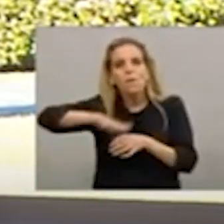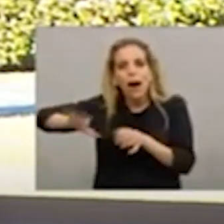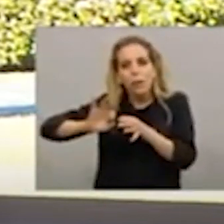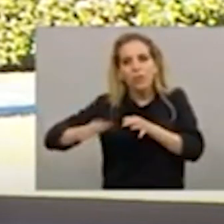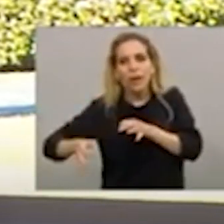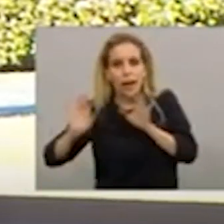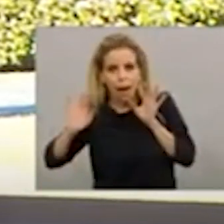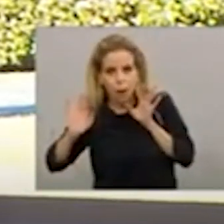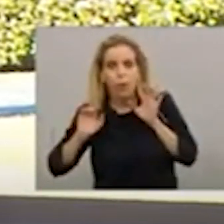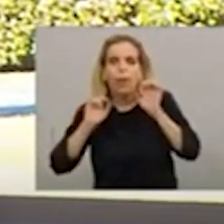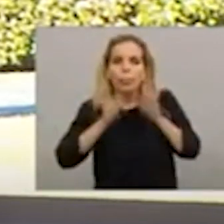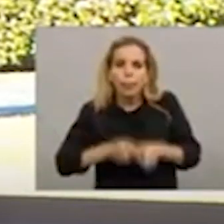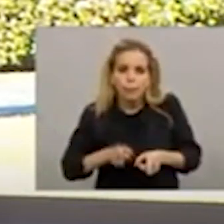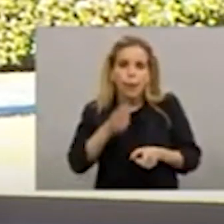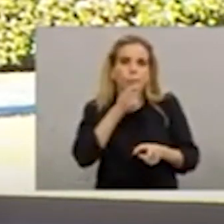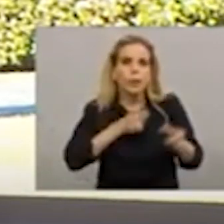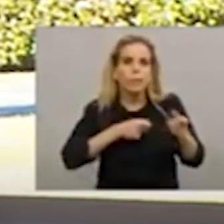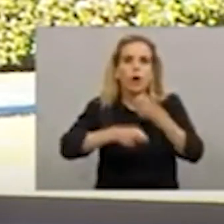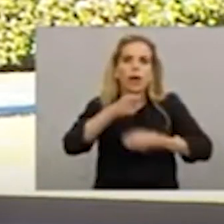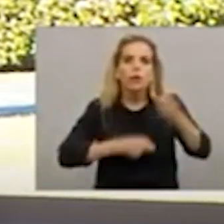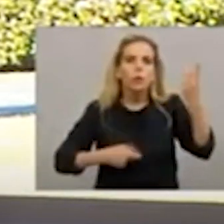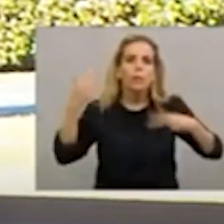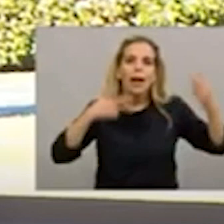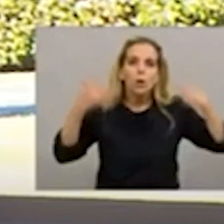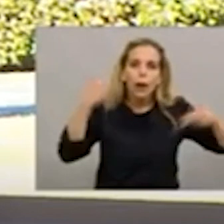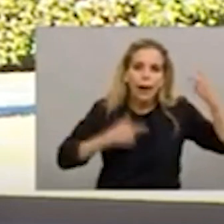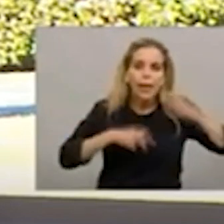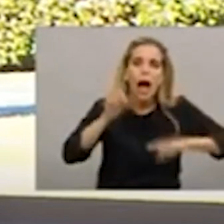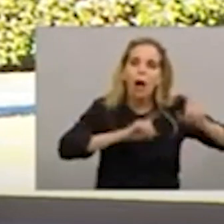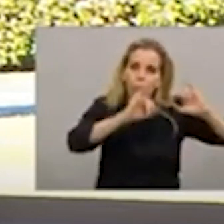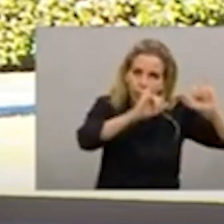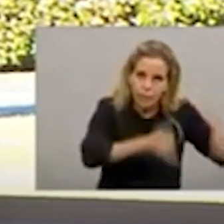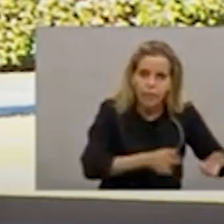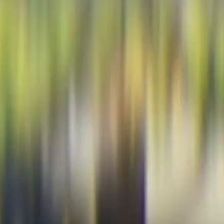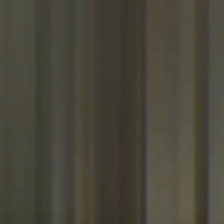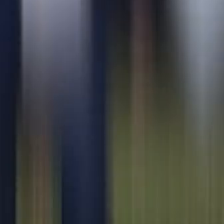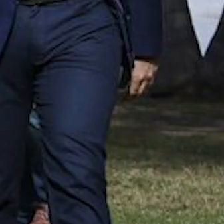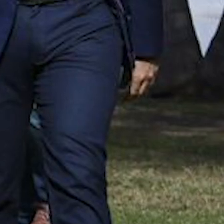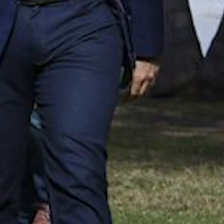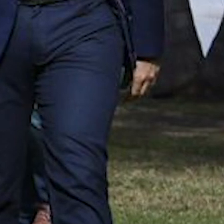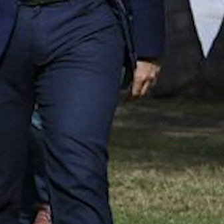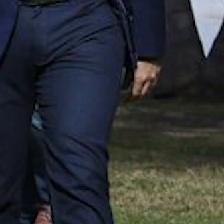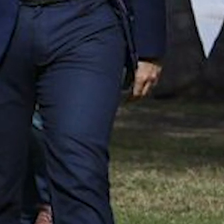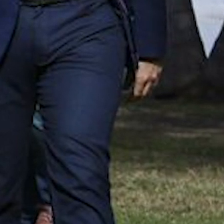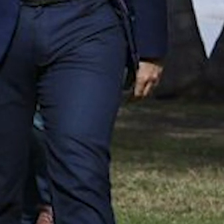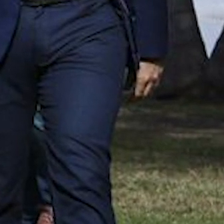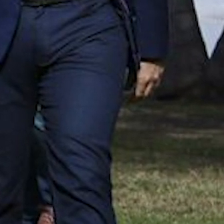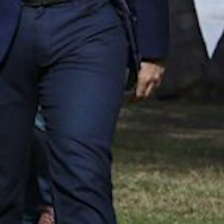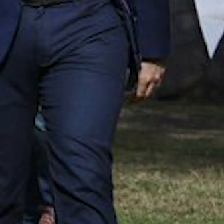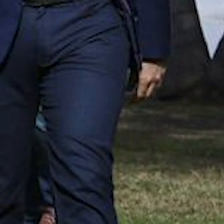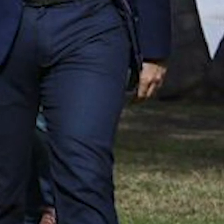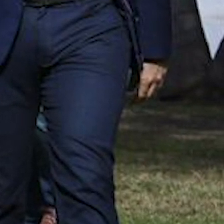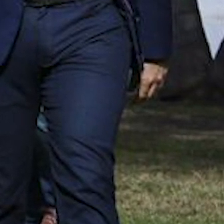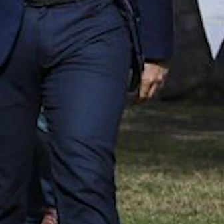algunos servicios personales, como las peluquerías, y algunas actividades profesionales, como los abogados. Por su parte, el gobernador Kicillof remarcó